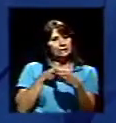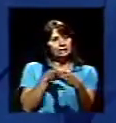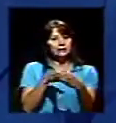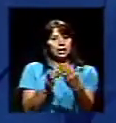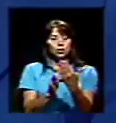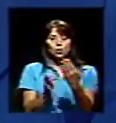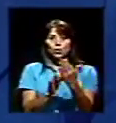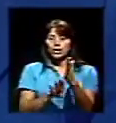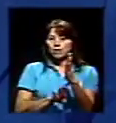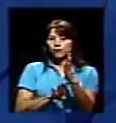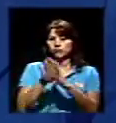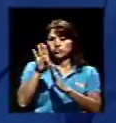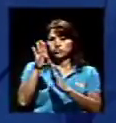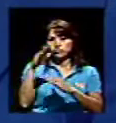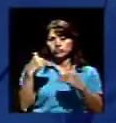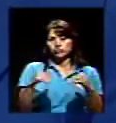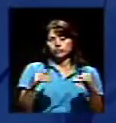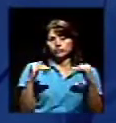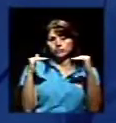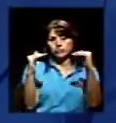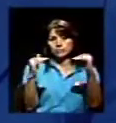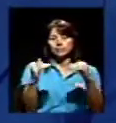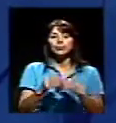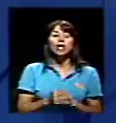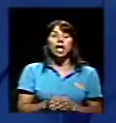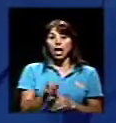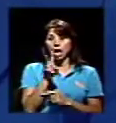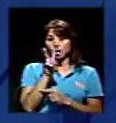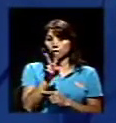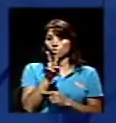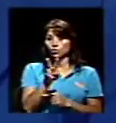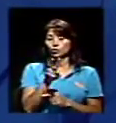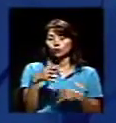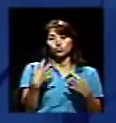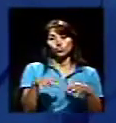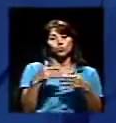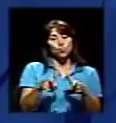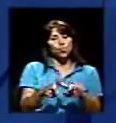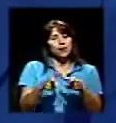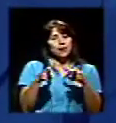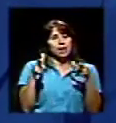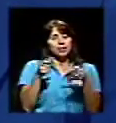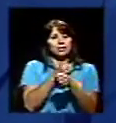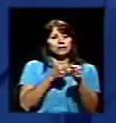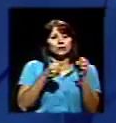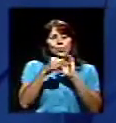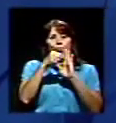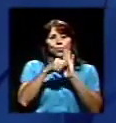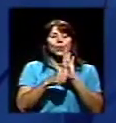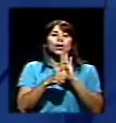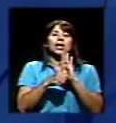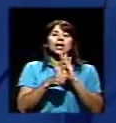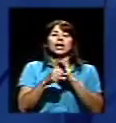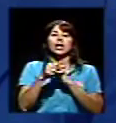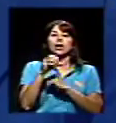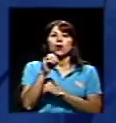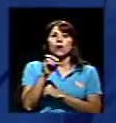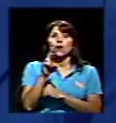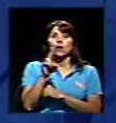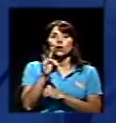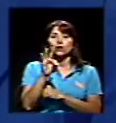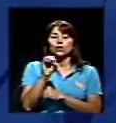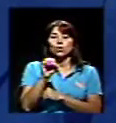Tenemos ahí dos muy grandes, que porque son los quirófanos de ortopedia y